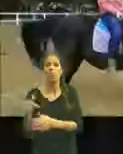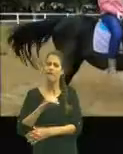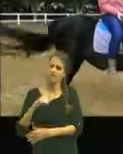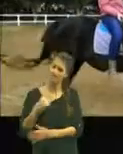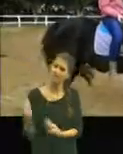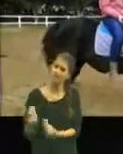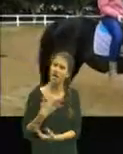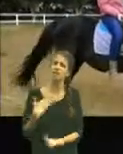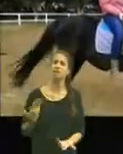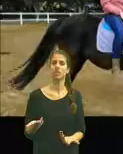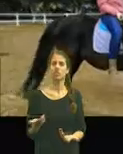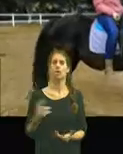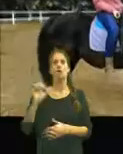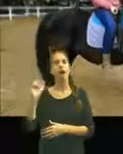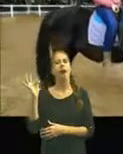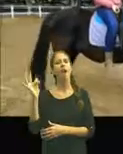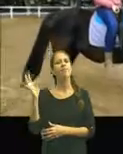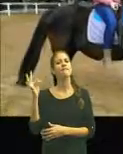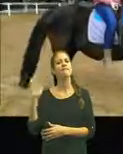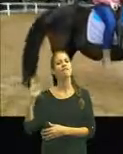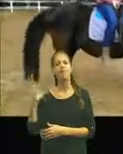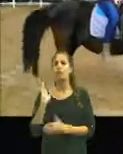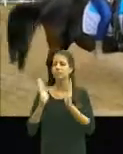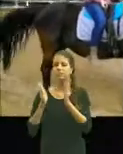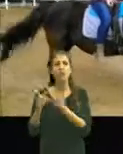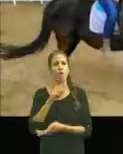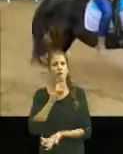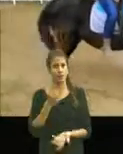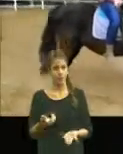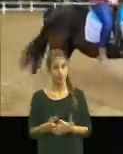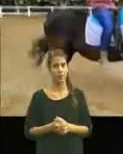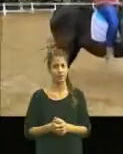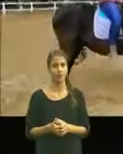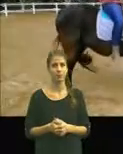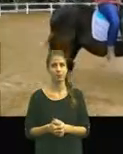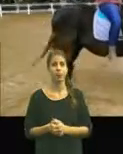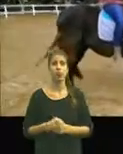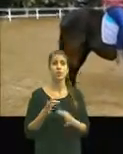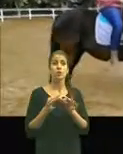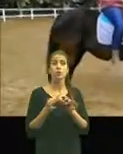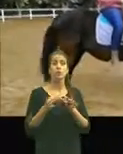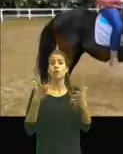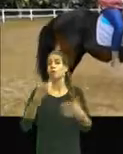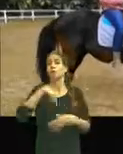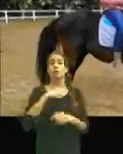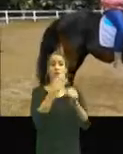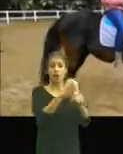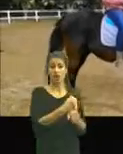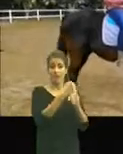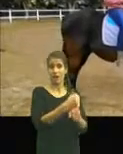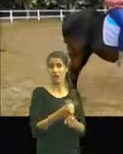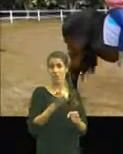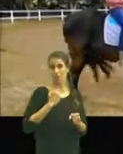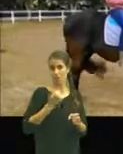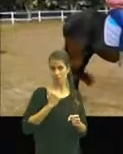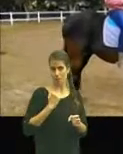más independiente. ¿Cómo se trabaja desde este aspecto? Pues mira, la suerte que tenemos en tener al animal, al caballo, como herramienta de